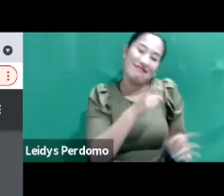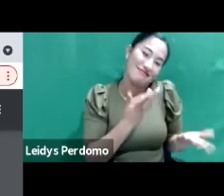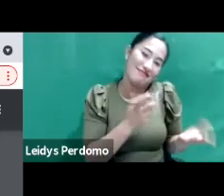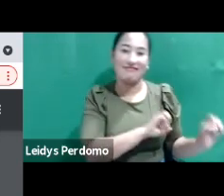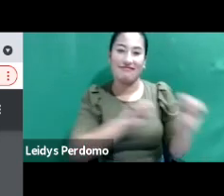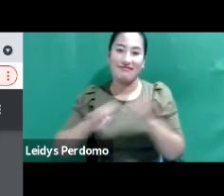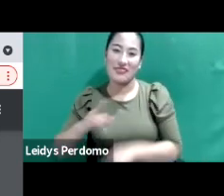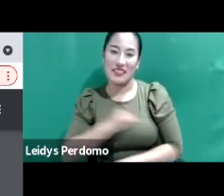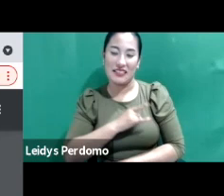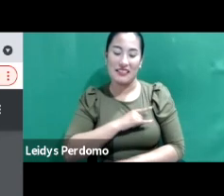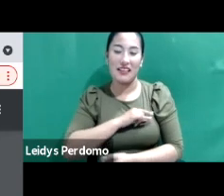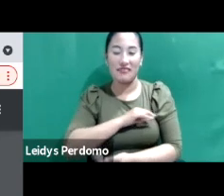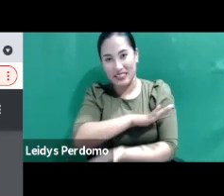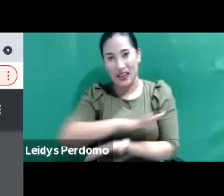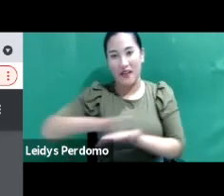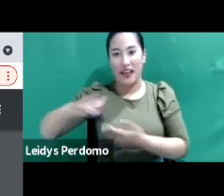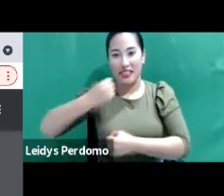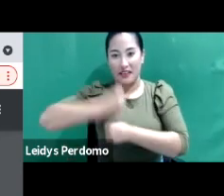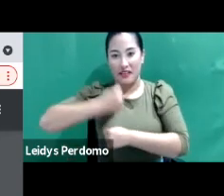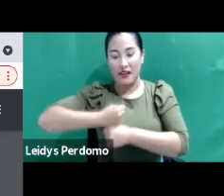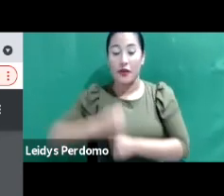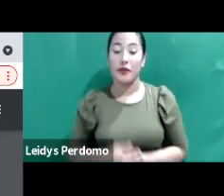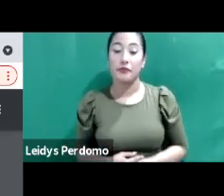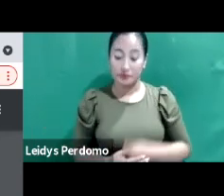podemos hacer bastantes cosas realmente